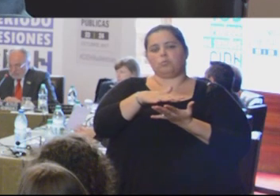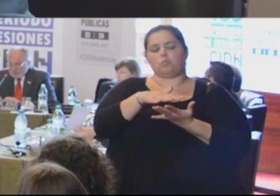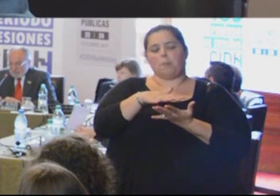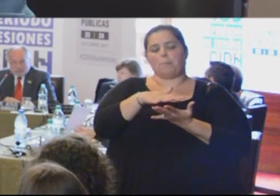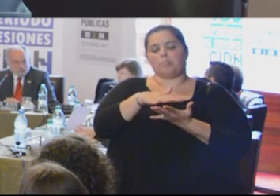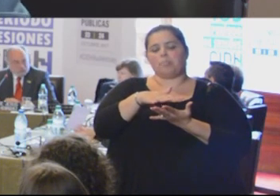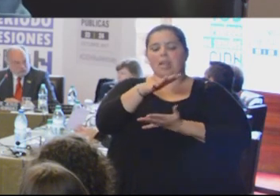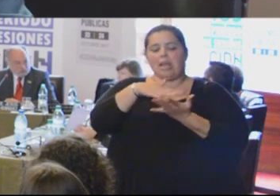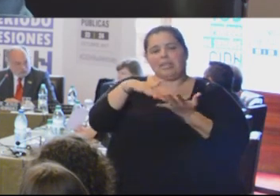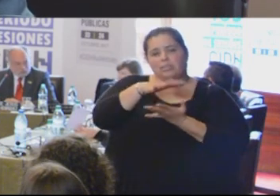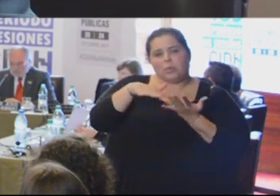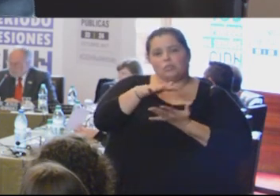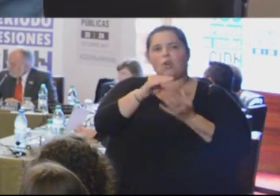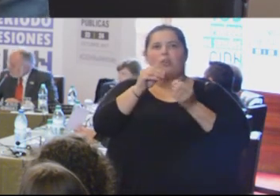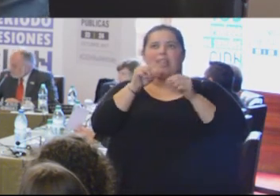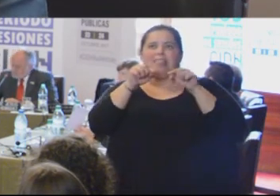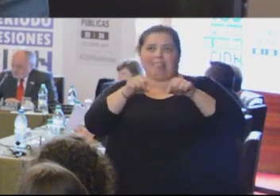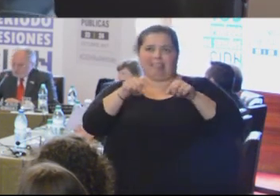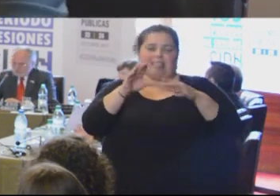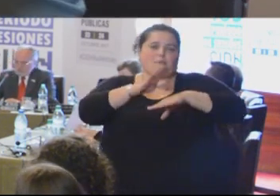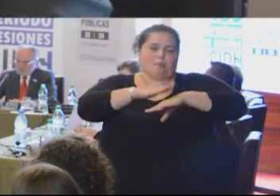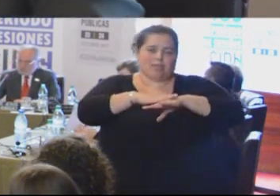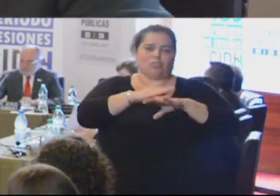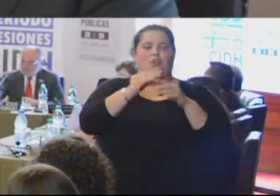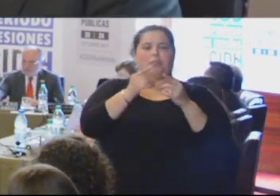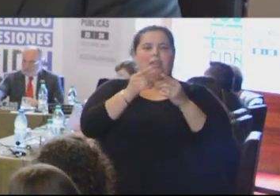implementación de los acuerdos de paz gracias